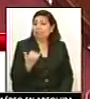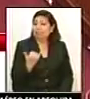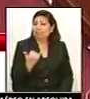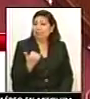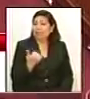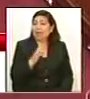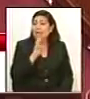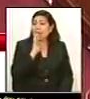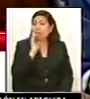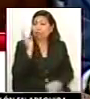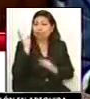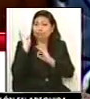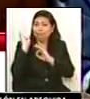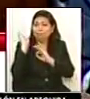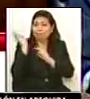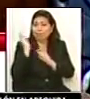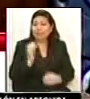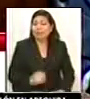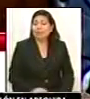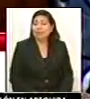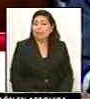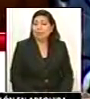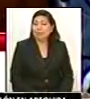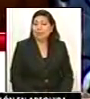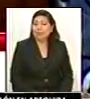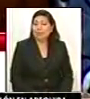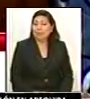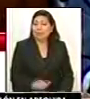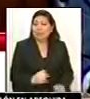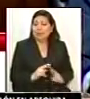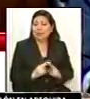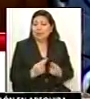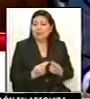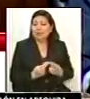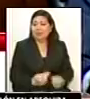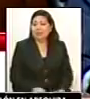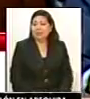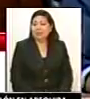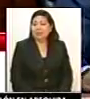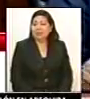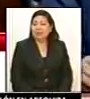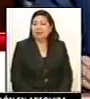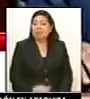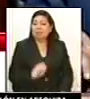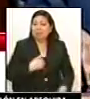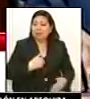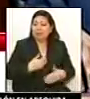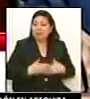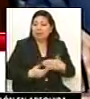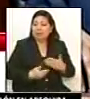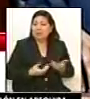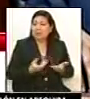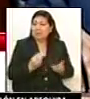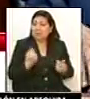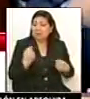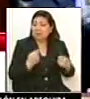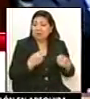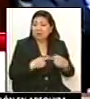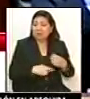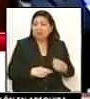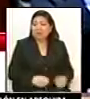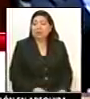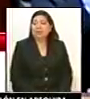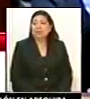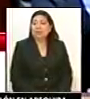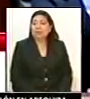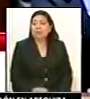del discurso es que estas exoneraciones servirían para generar un clima de inversiones en el país